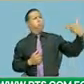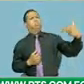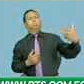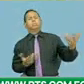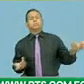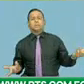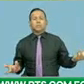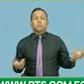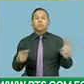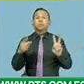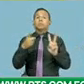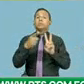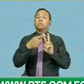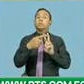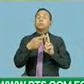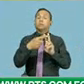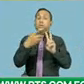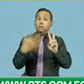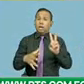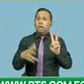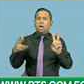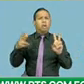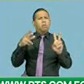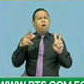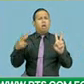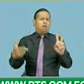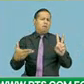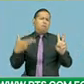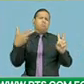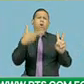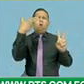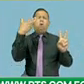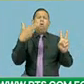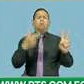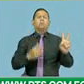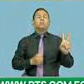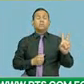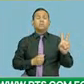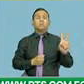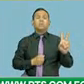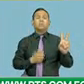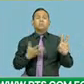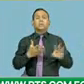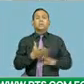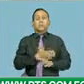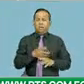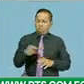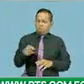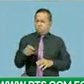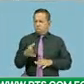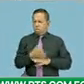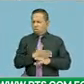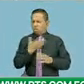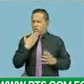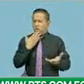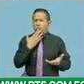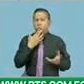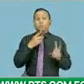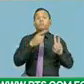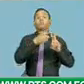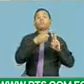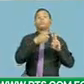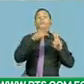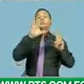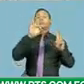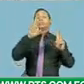también presenta una herida de similares características a las producidas por un arma de fuego. Freddy Cabezas